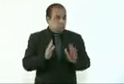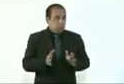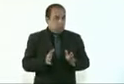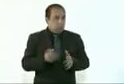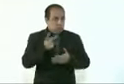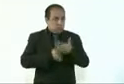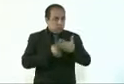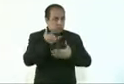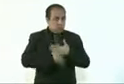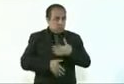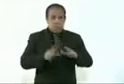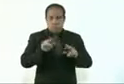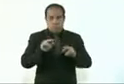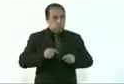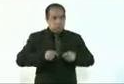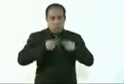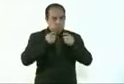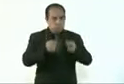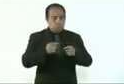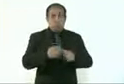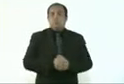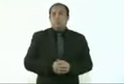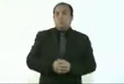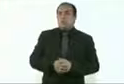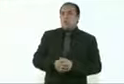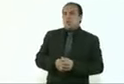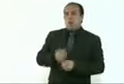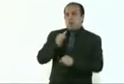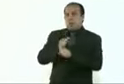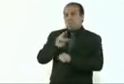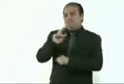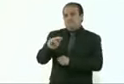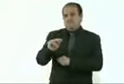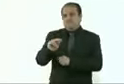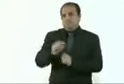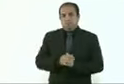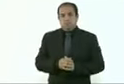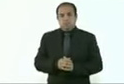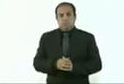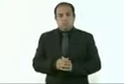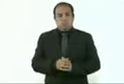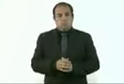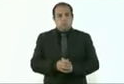¿esos proyectos ya no se darán? Por el momento no, porque